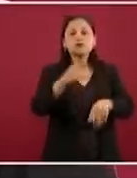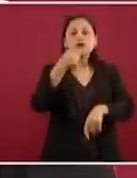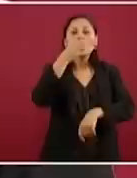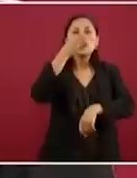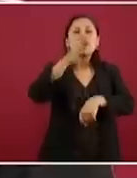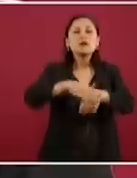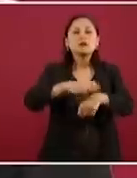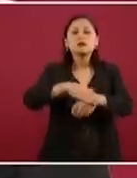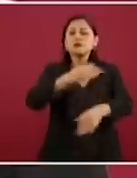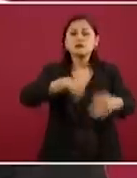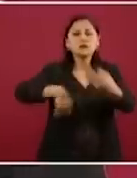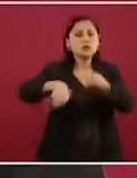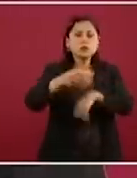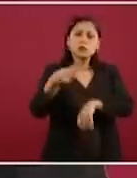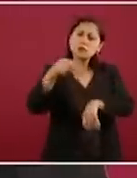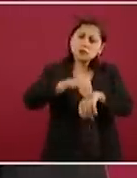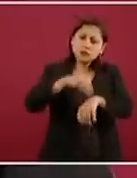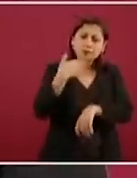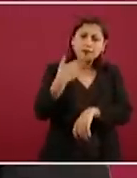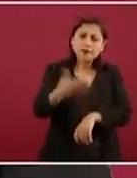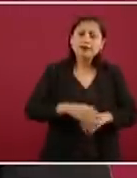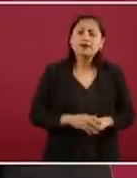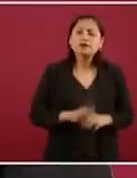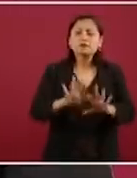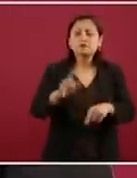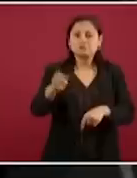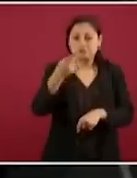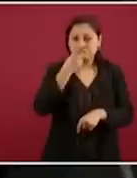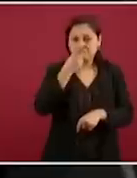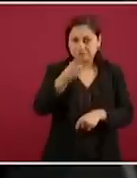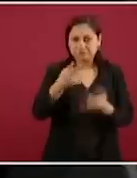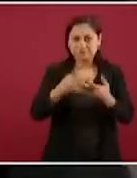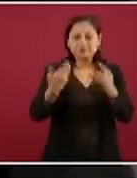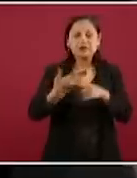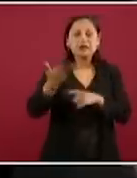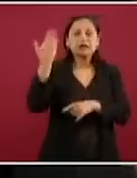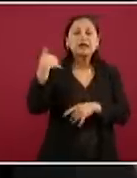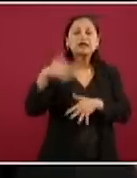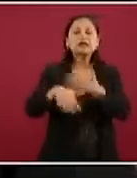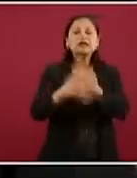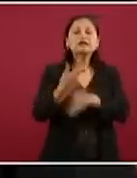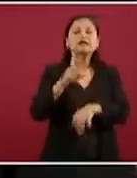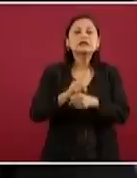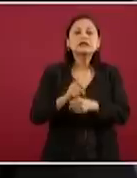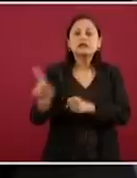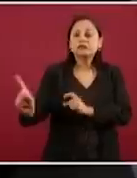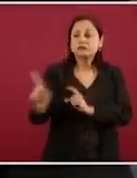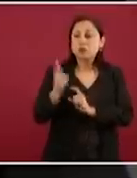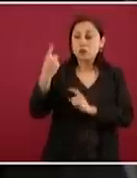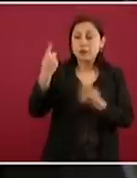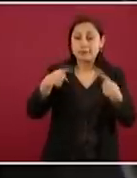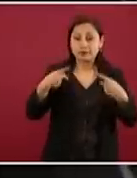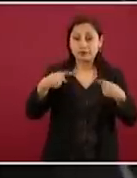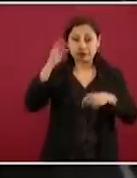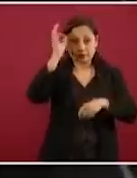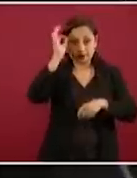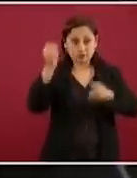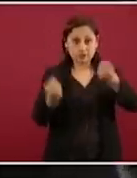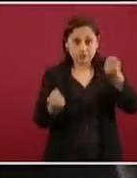como 15 días me visitó un transportista y me decía